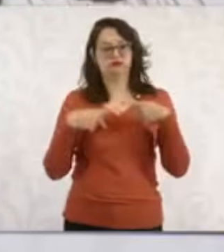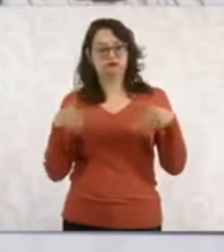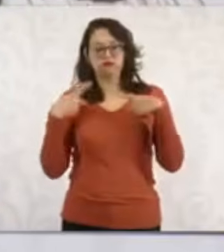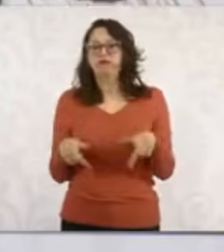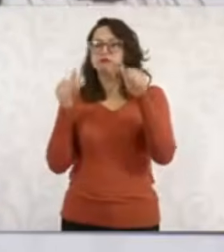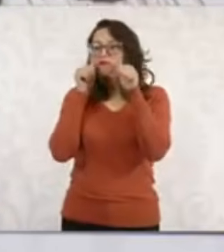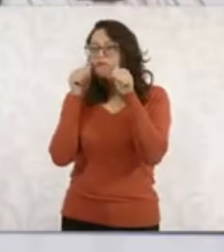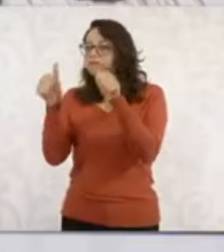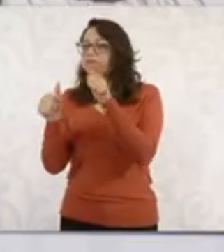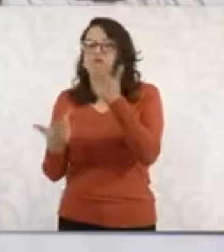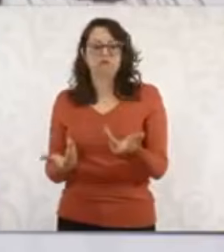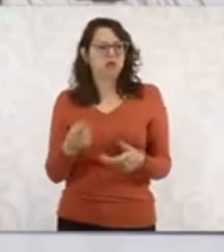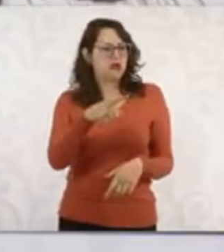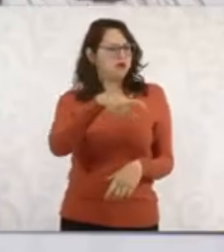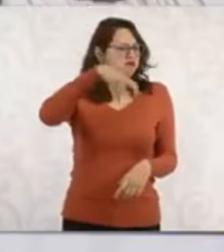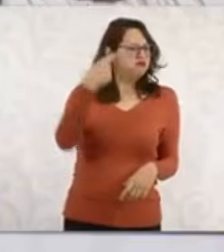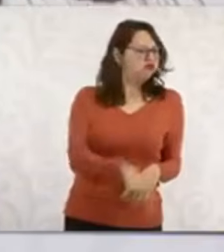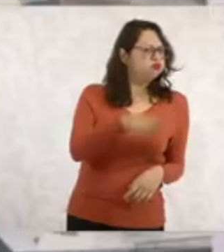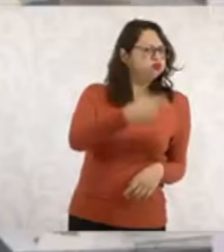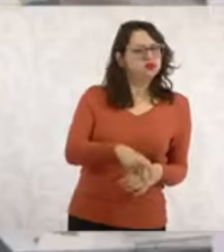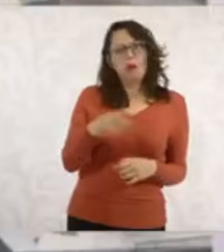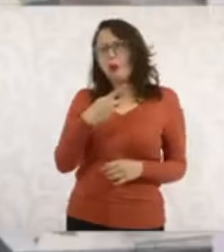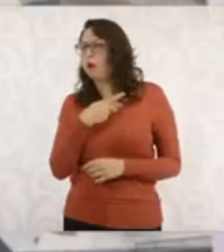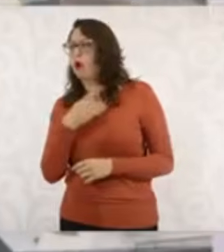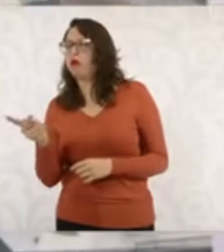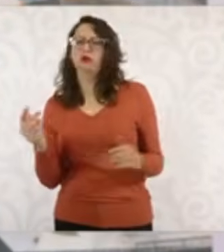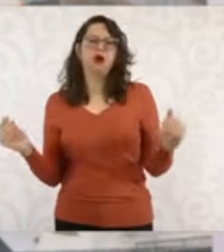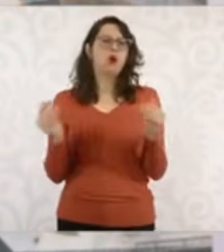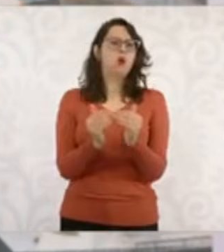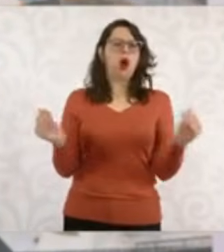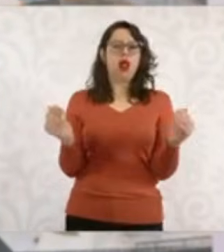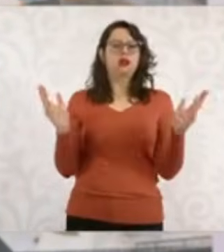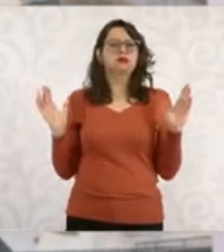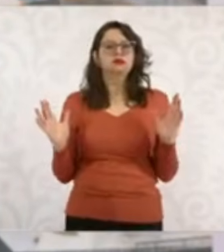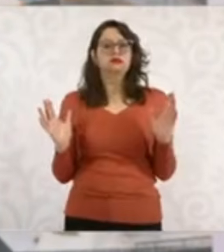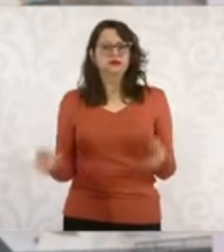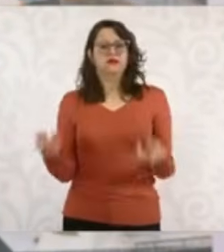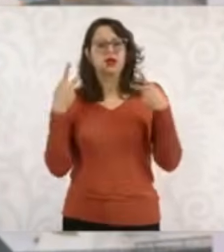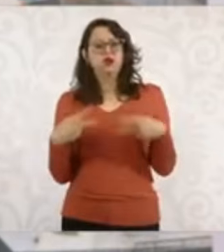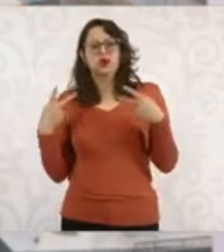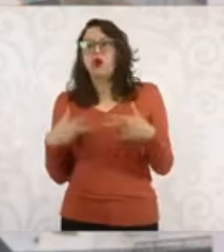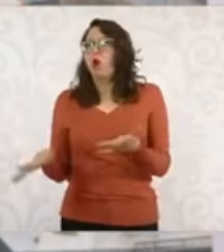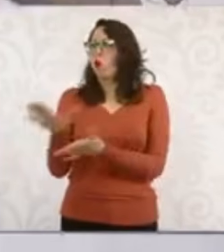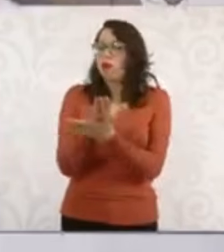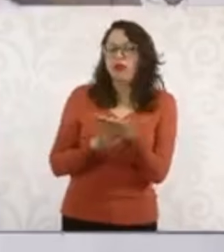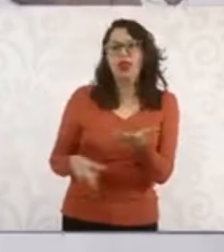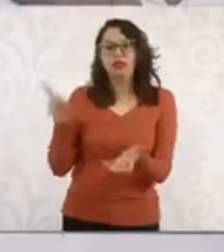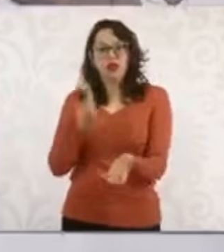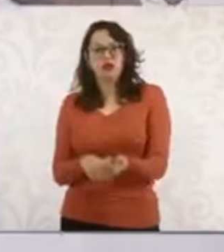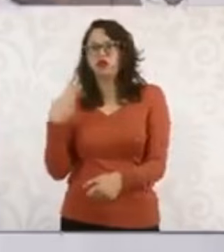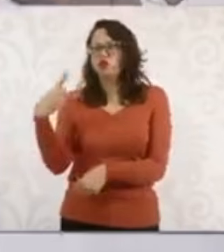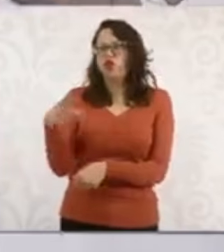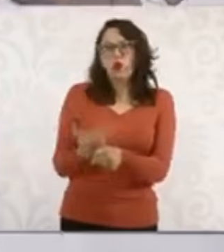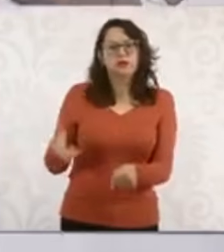sea igual para el que más tiene que para el que menos tiene. Y la gente más humilde pueda acceder a los mejores